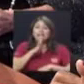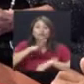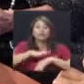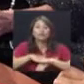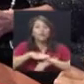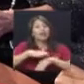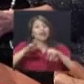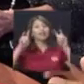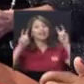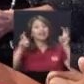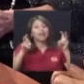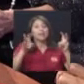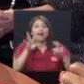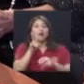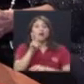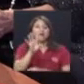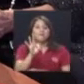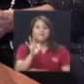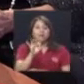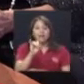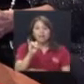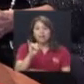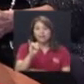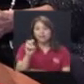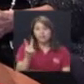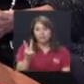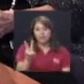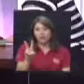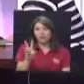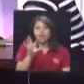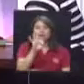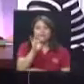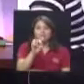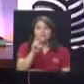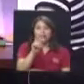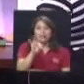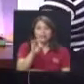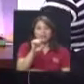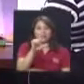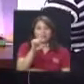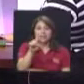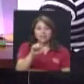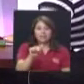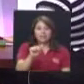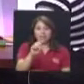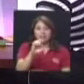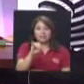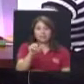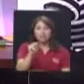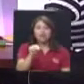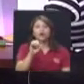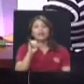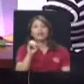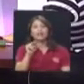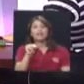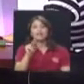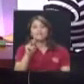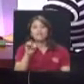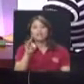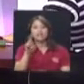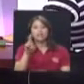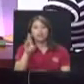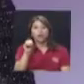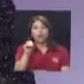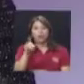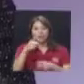fertilización in vitro nos pregunta sobre la opinión que tenemos sobre esta noticia del día de hoy